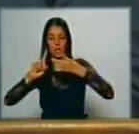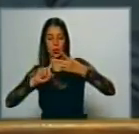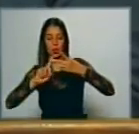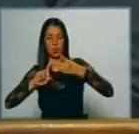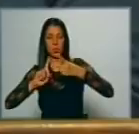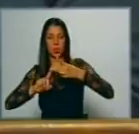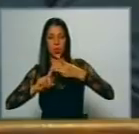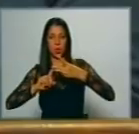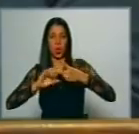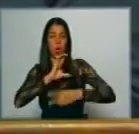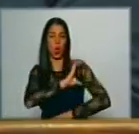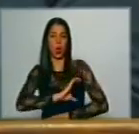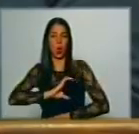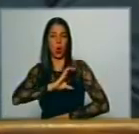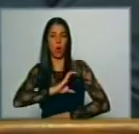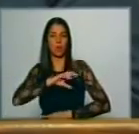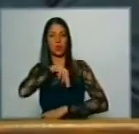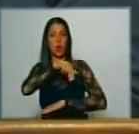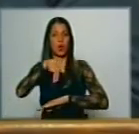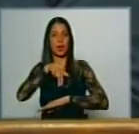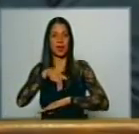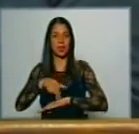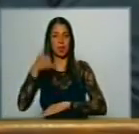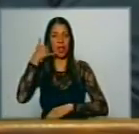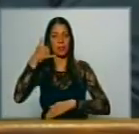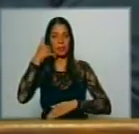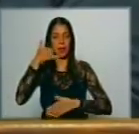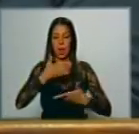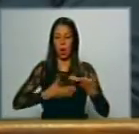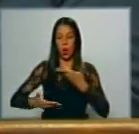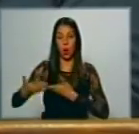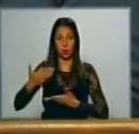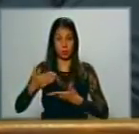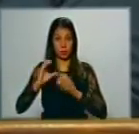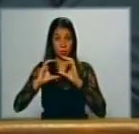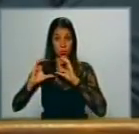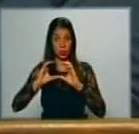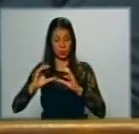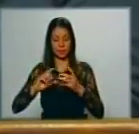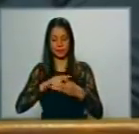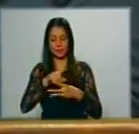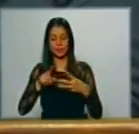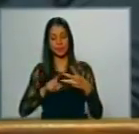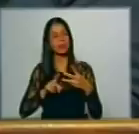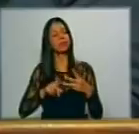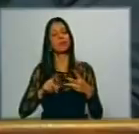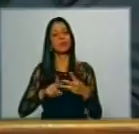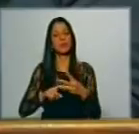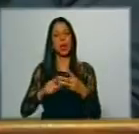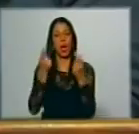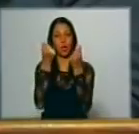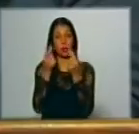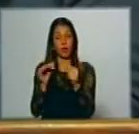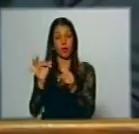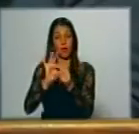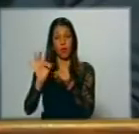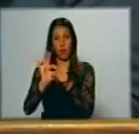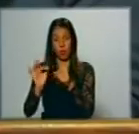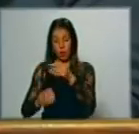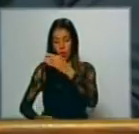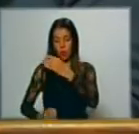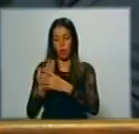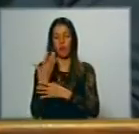La Comisión Nacional de Telecomunicaciones. 3. El Fondo de Desarrollo para la